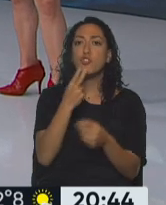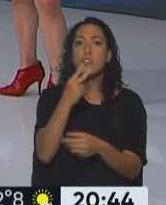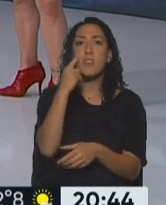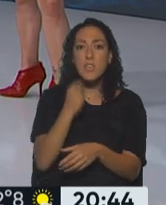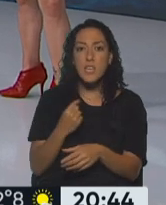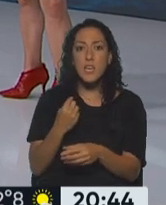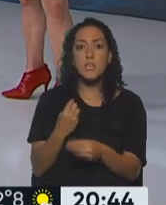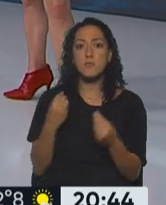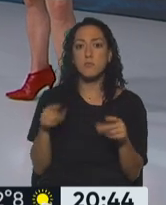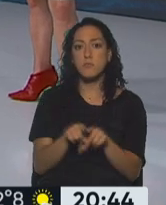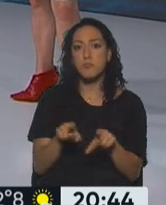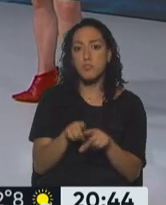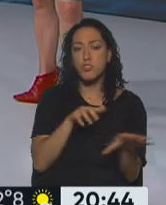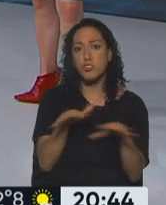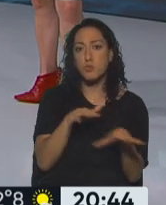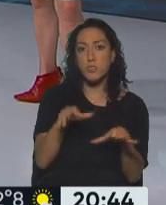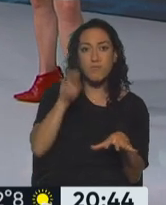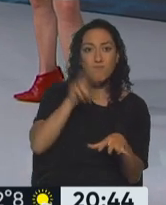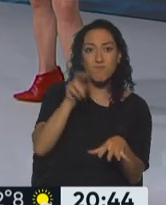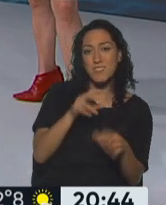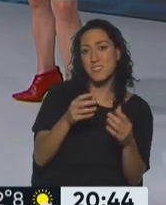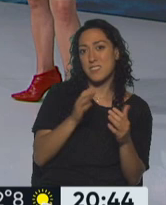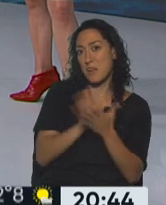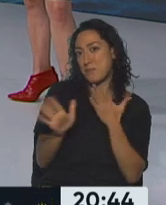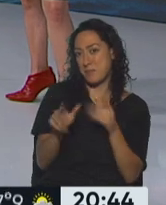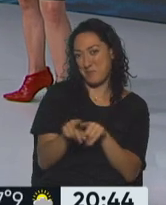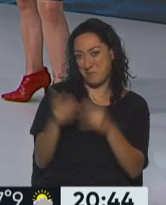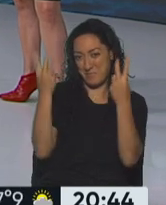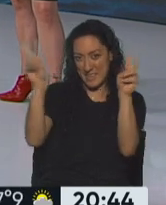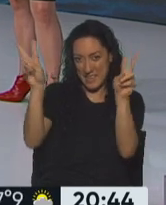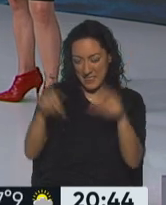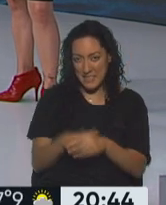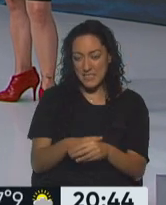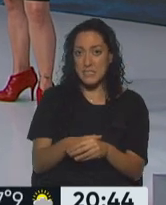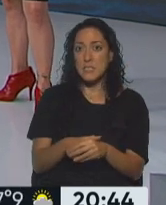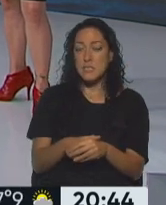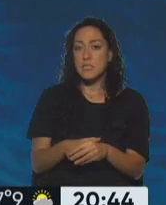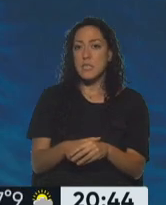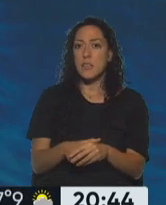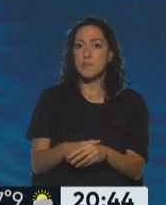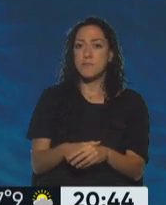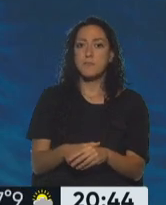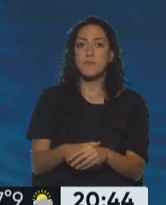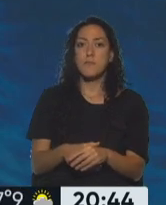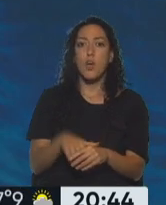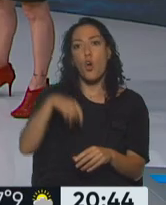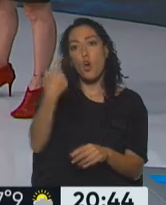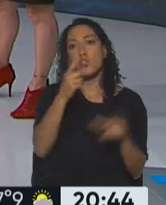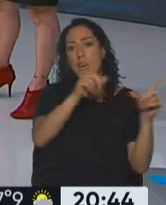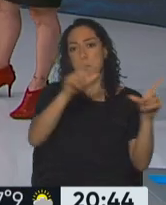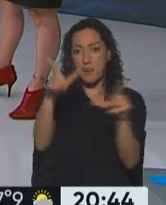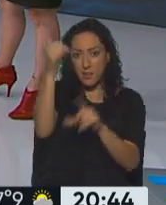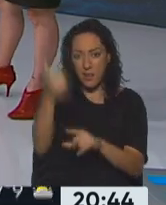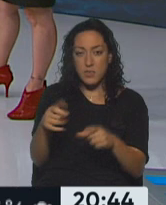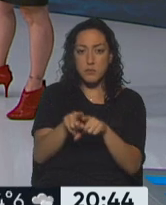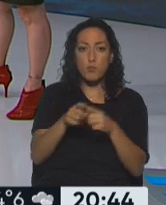justamente, digamos, migrantes, ¿no? Justamente lo decíamos. Vuelve a poner la cuestión migratoria. De hecho, vemos otras imágenes, bueno, por ejemplo,